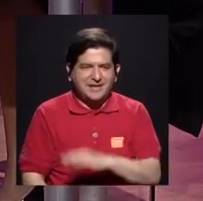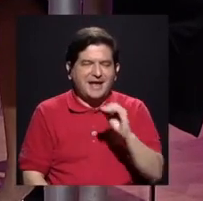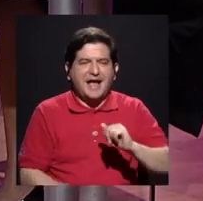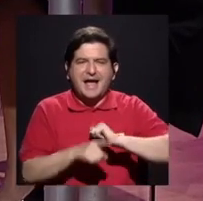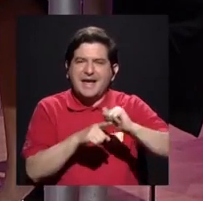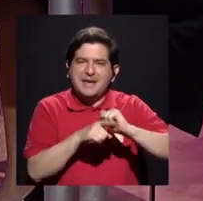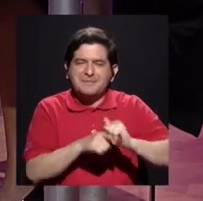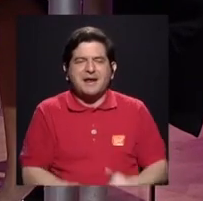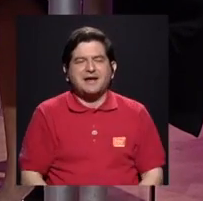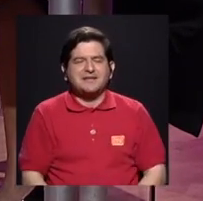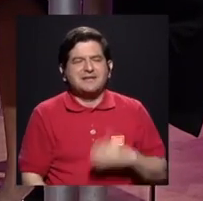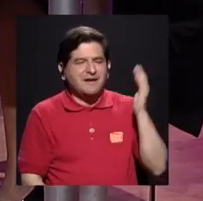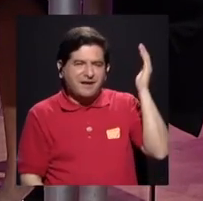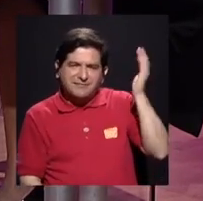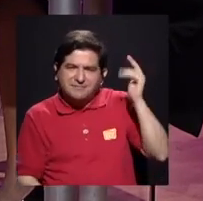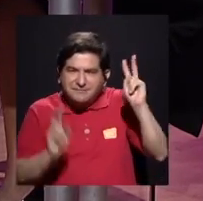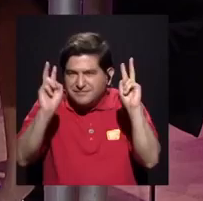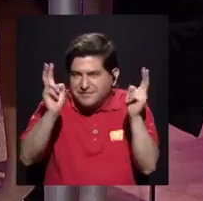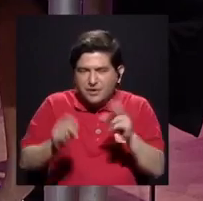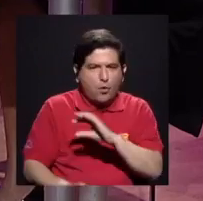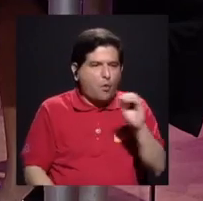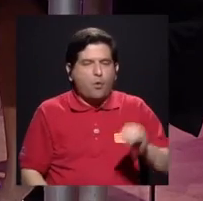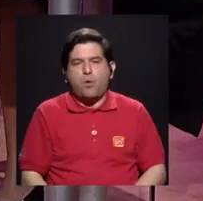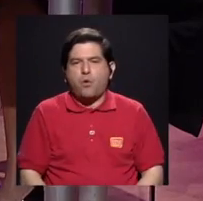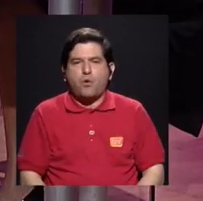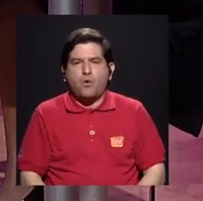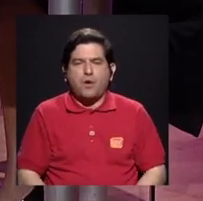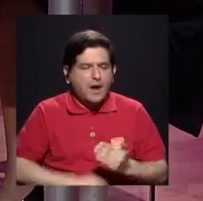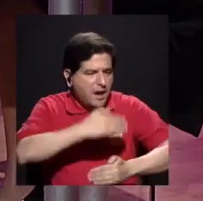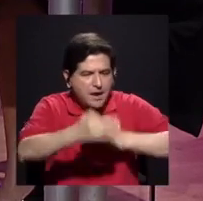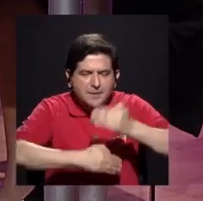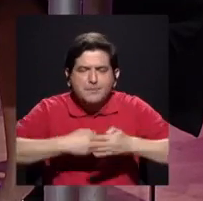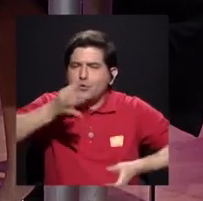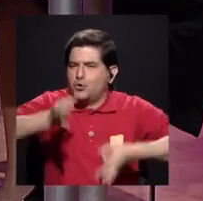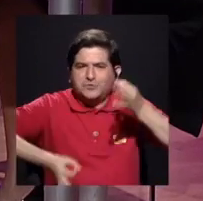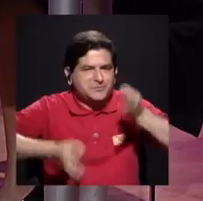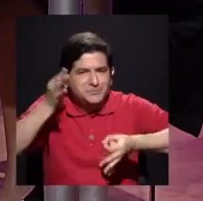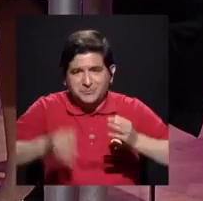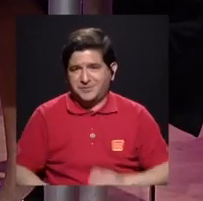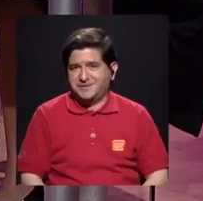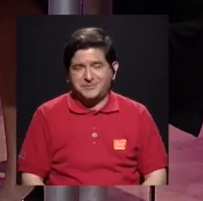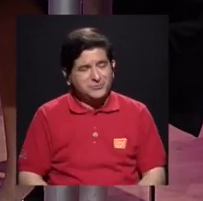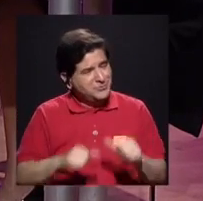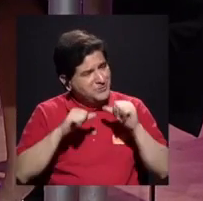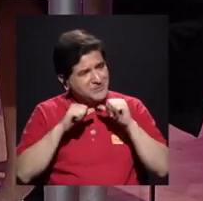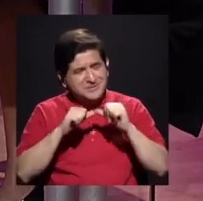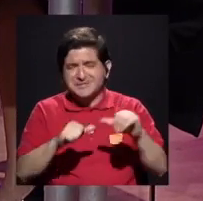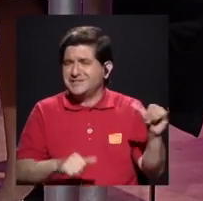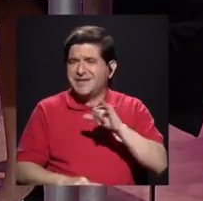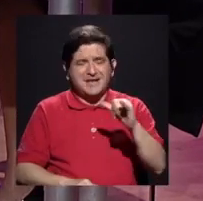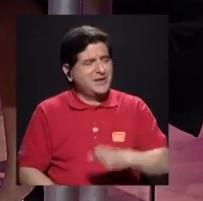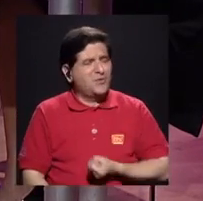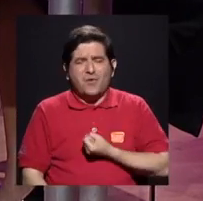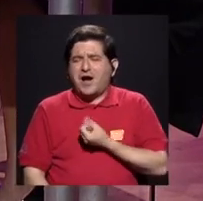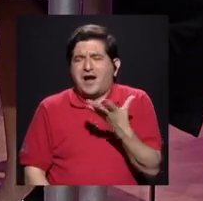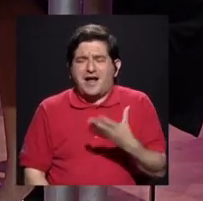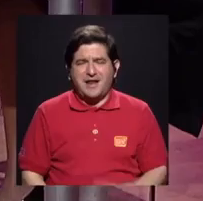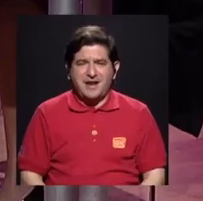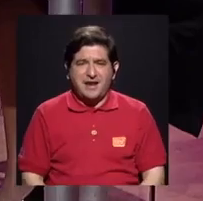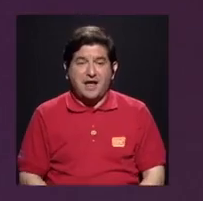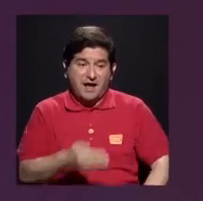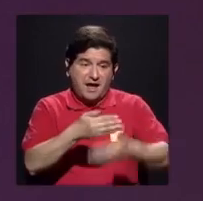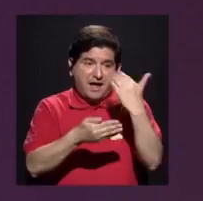discursiva y la práctica jurídica muchas veces es tan confesional como lo fue sin